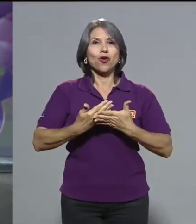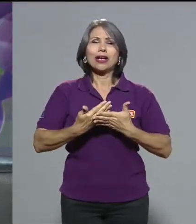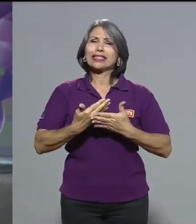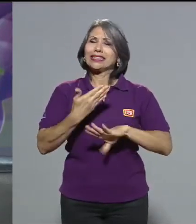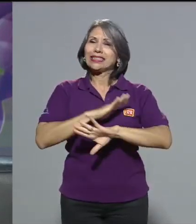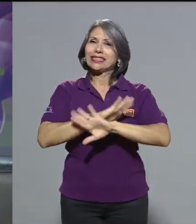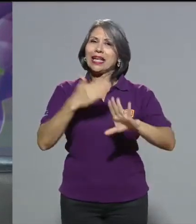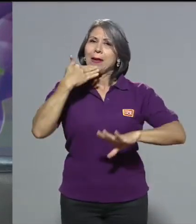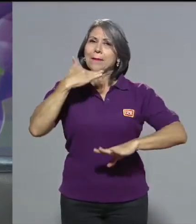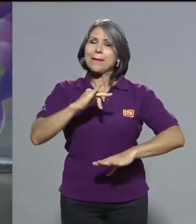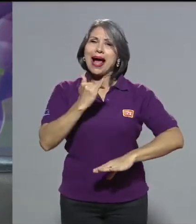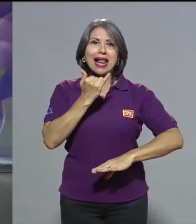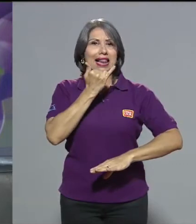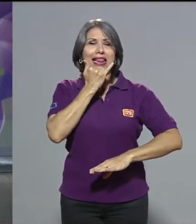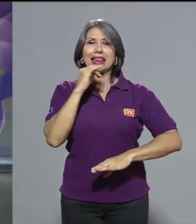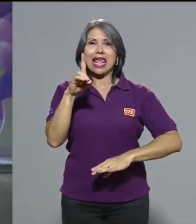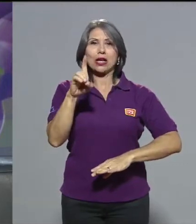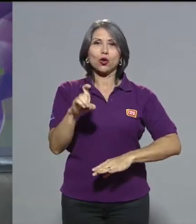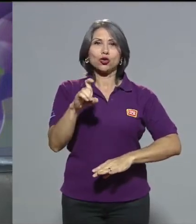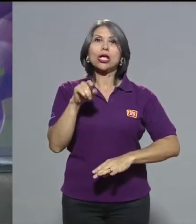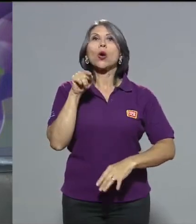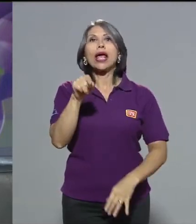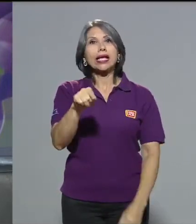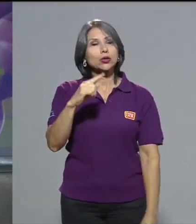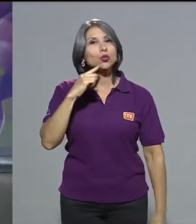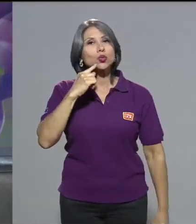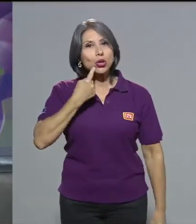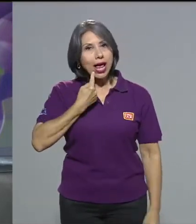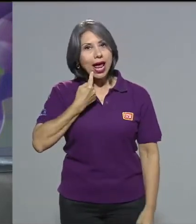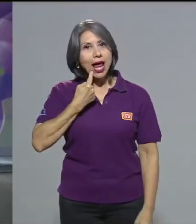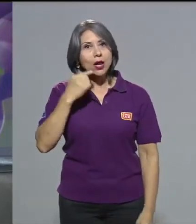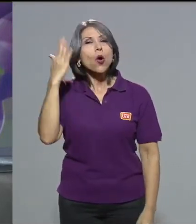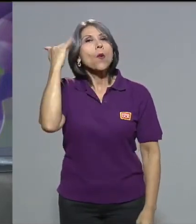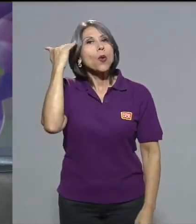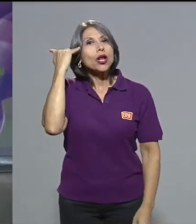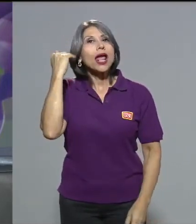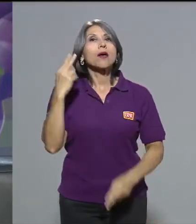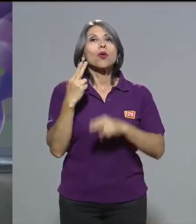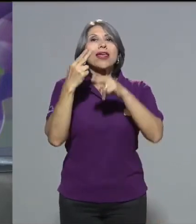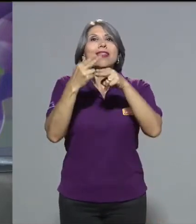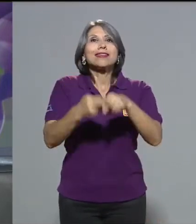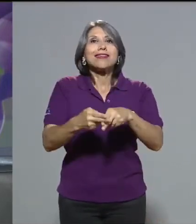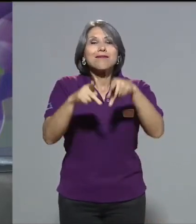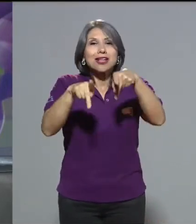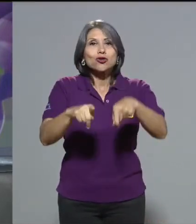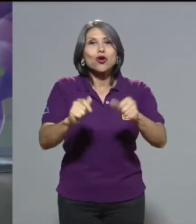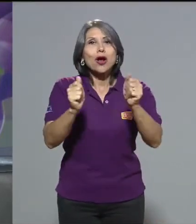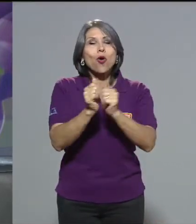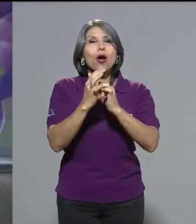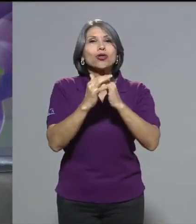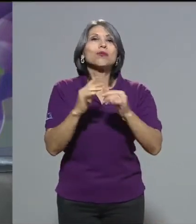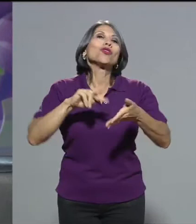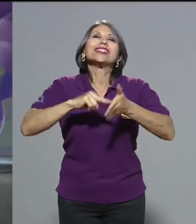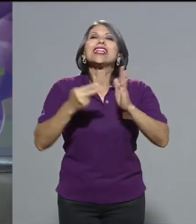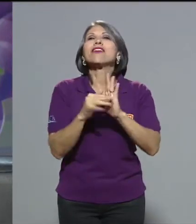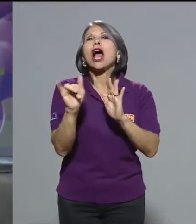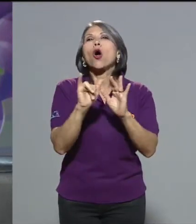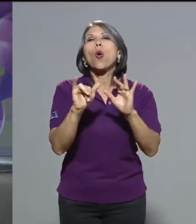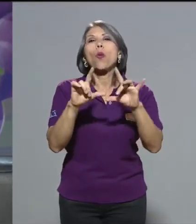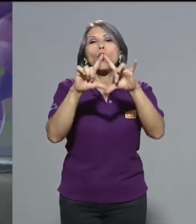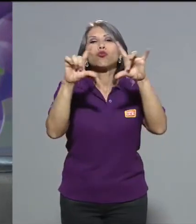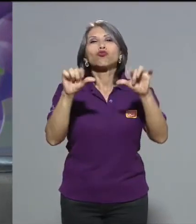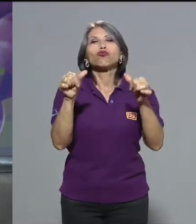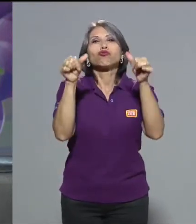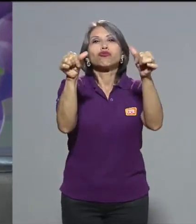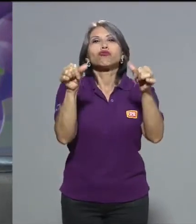algo que es muy serio. Muy serio, ¿por qué? Porque es una etiqueta que va a ser para toda la vida. Y lo importante del diagnóstico es que de